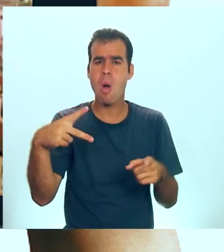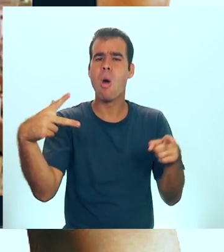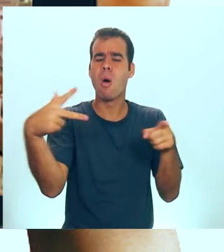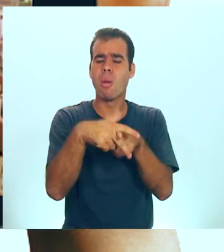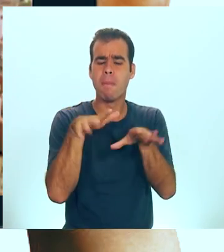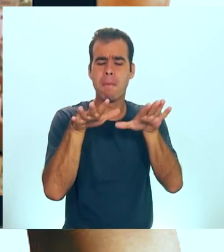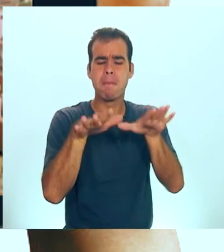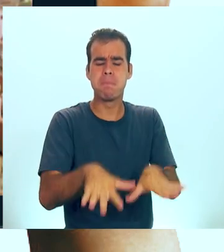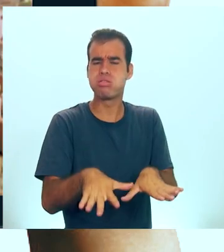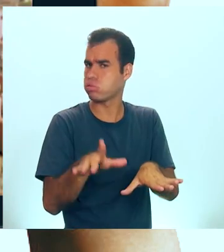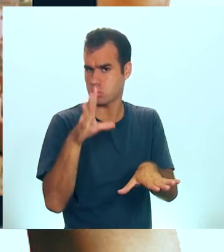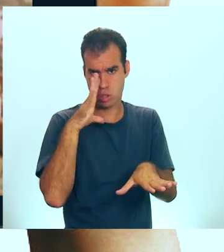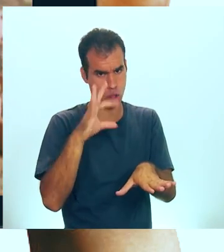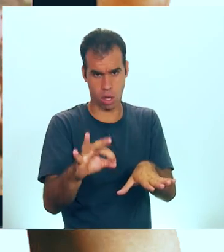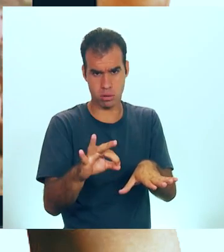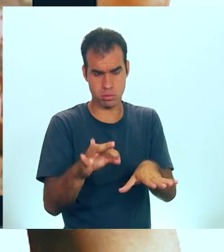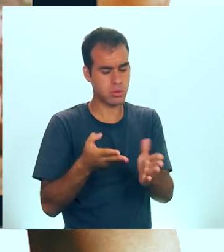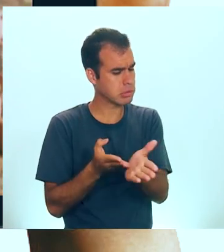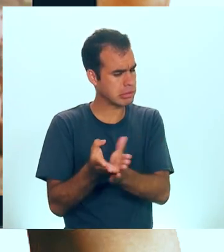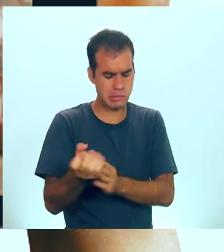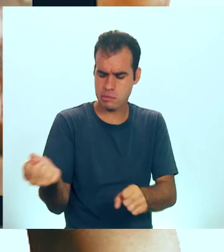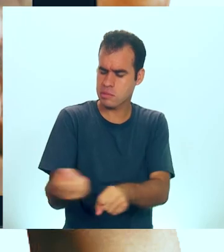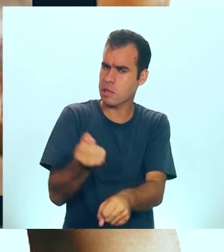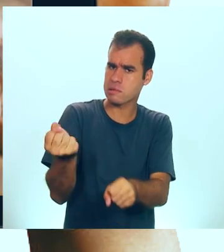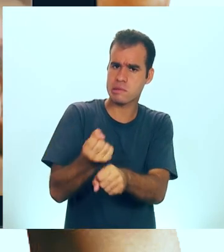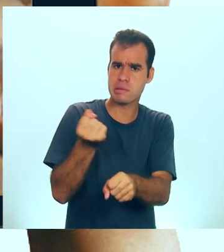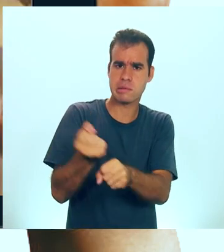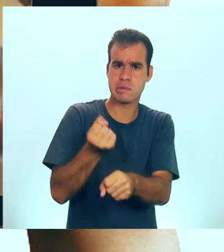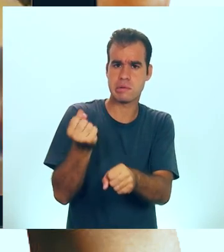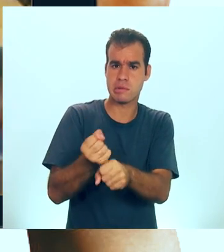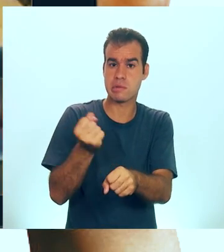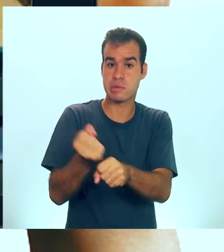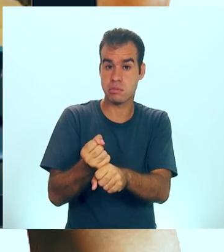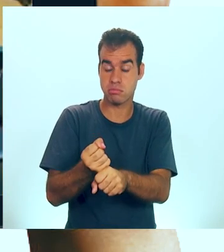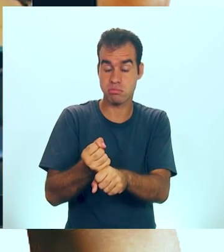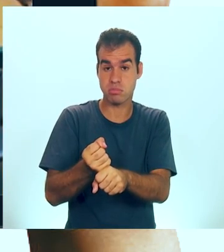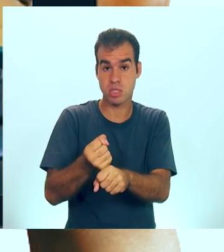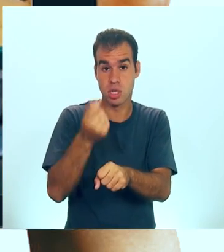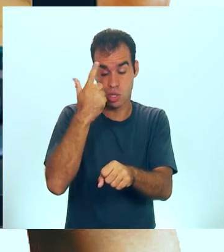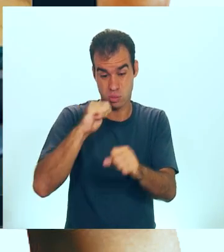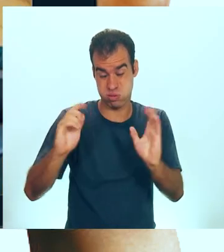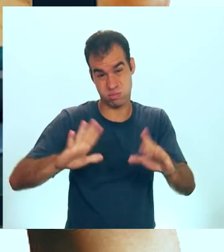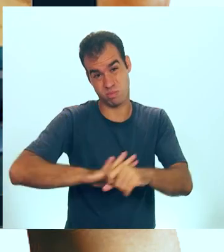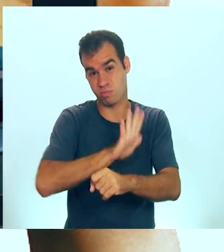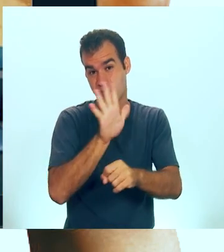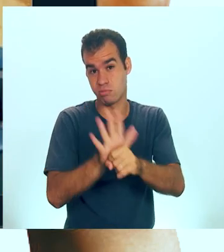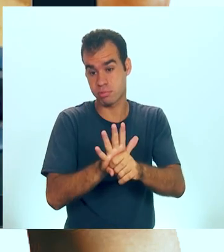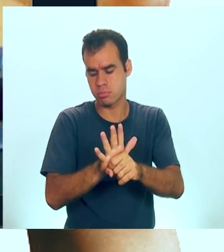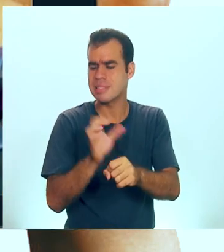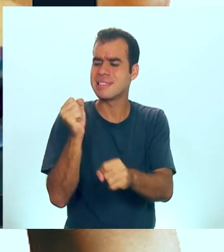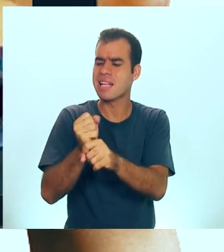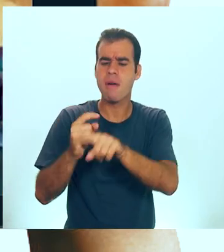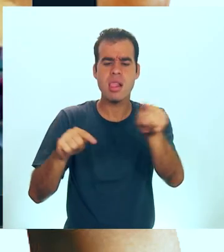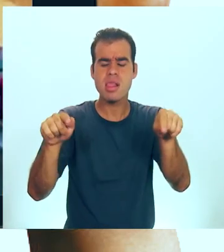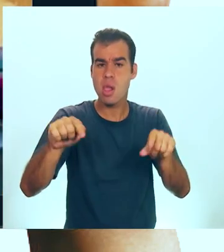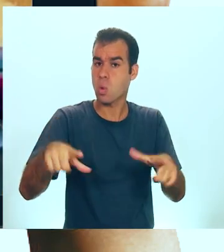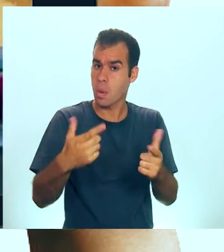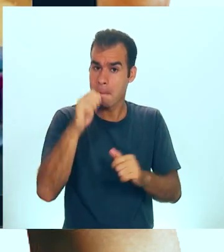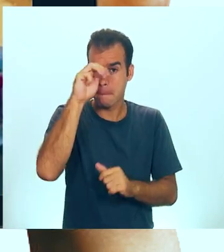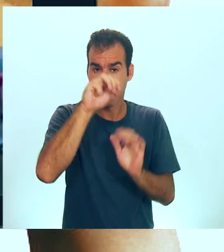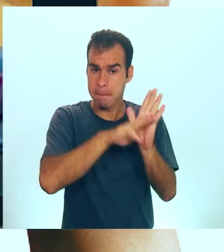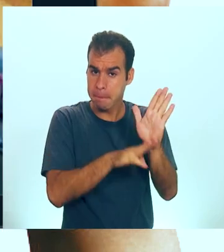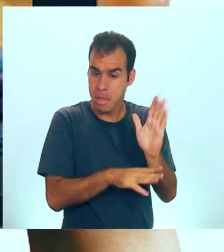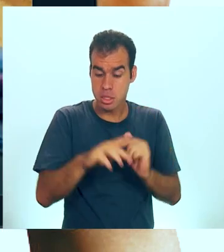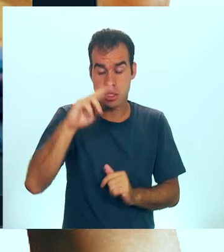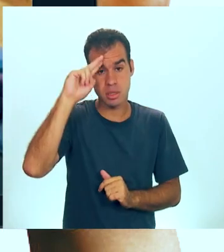estos tiempos de pandemia, sin descuidar la protección requerida, nuestros trabajadores ejecutan a diario diferentes labores de cuidado y